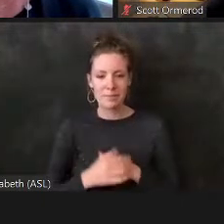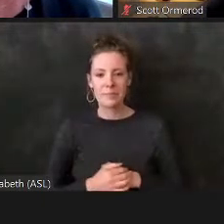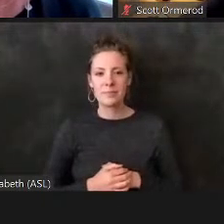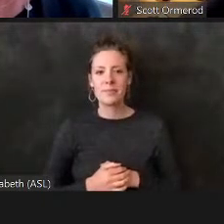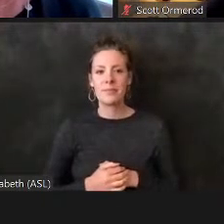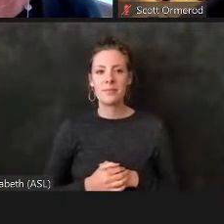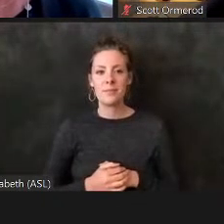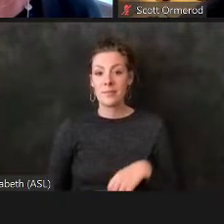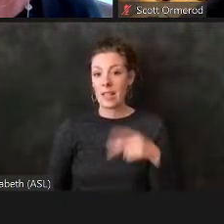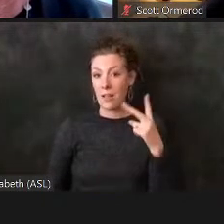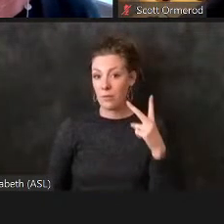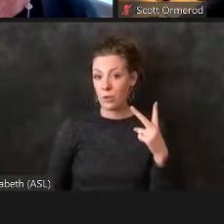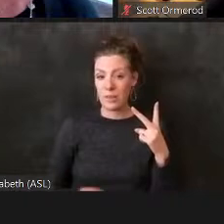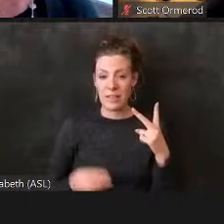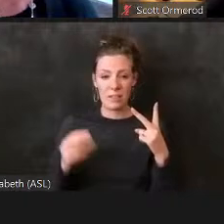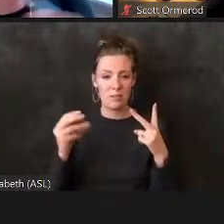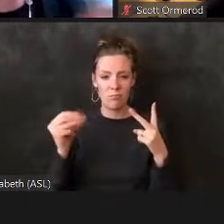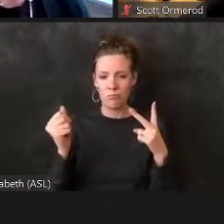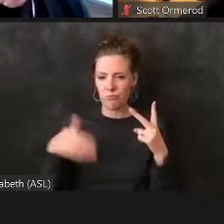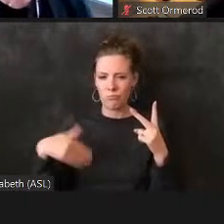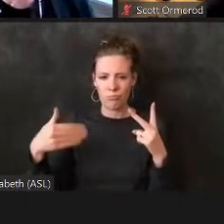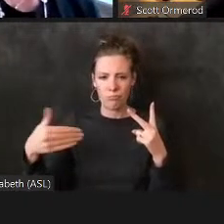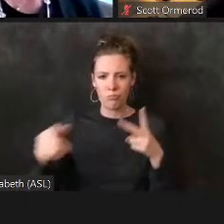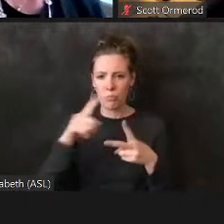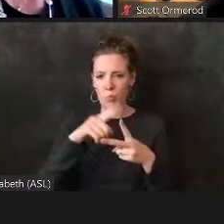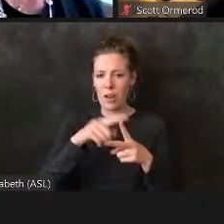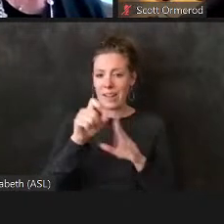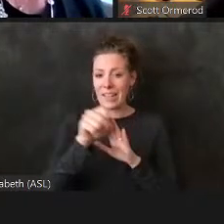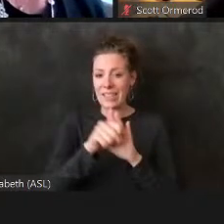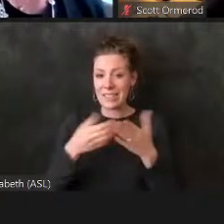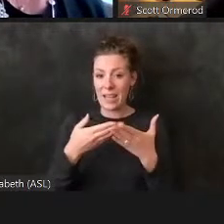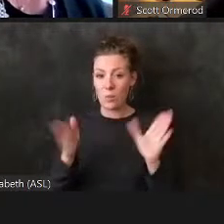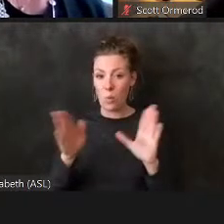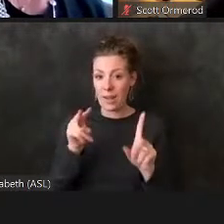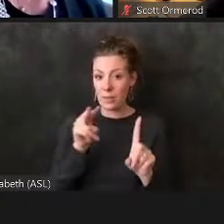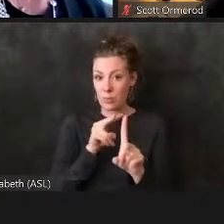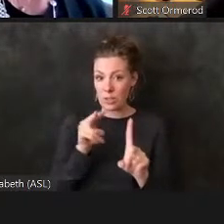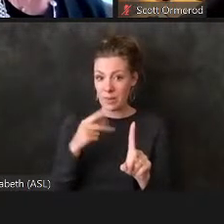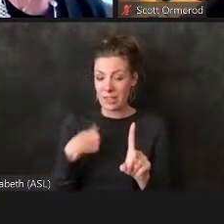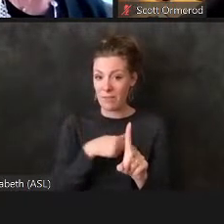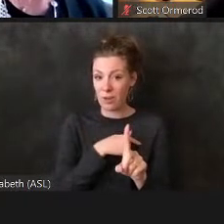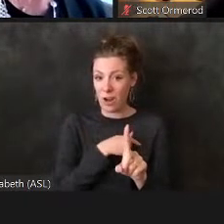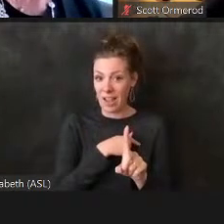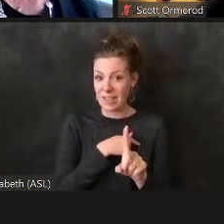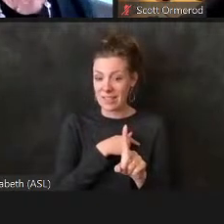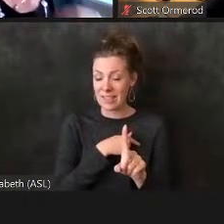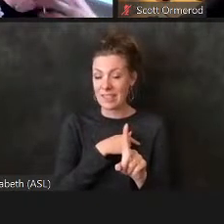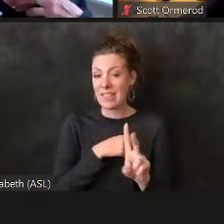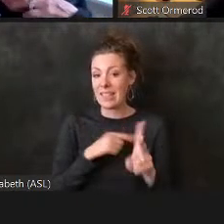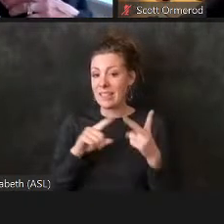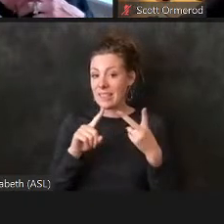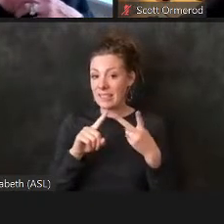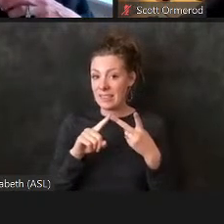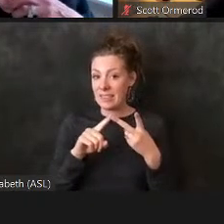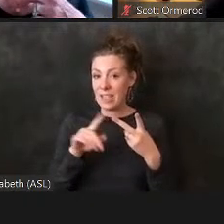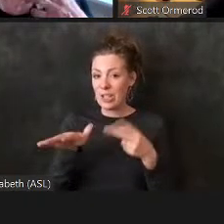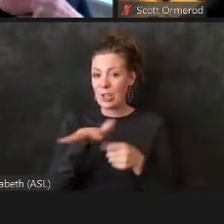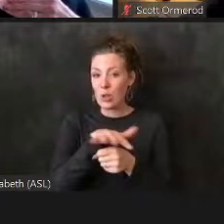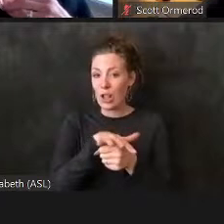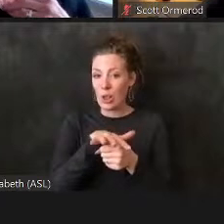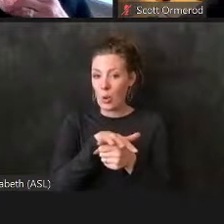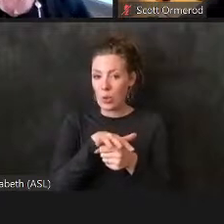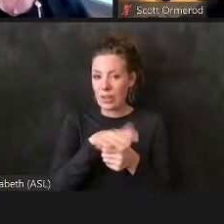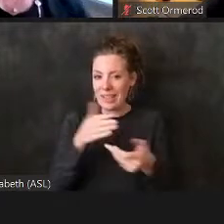Gracias. Voy a repasar dos cosas rápidamente. Esa es una perspectiva del estado, del condado, y la segunda